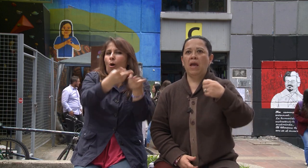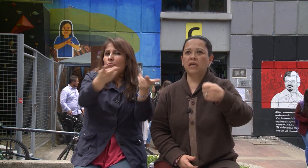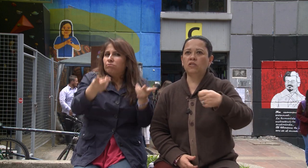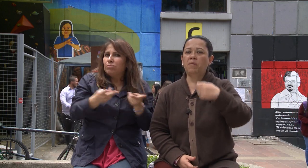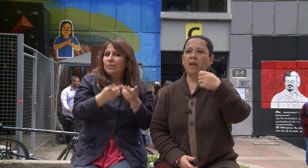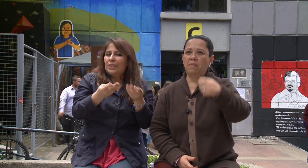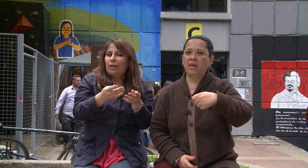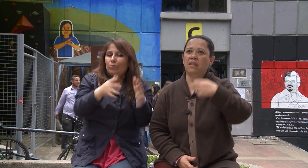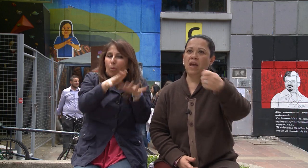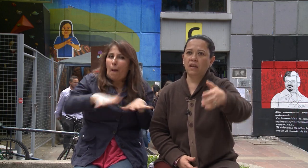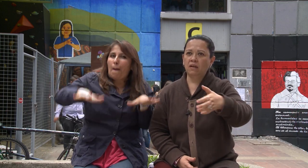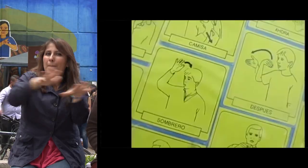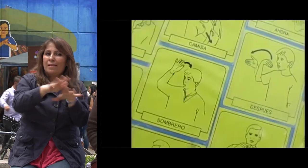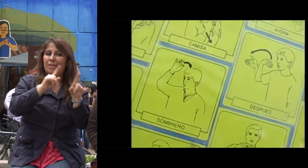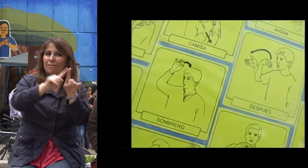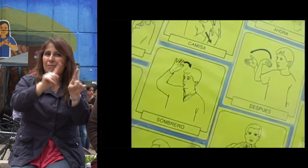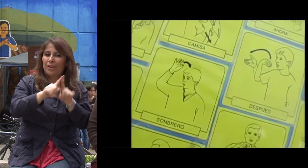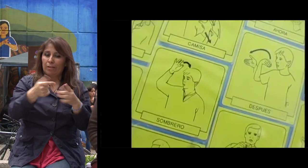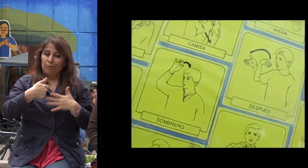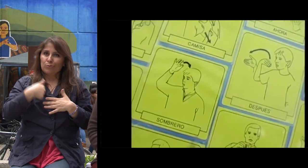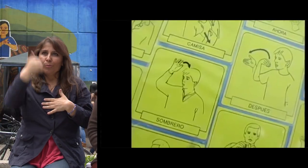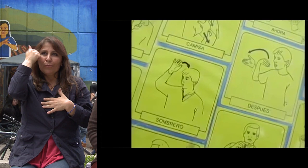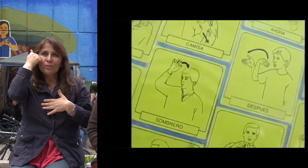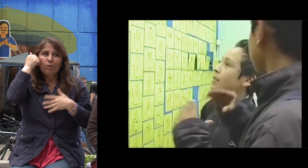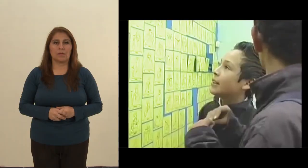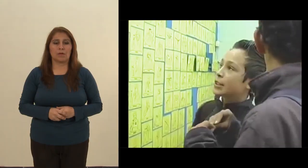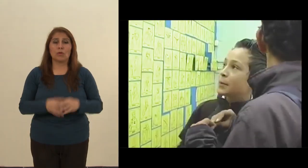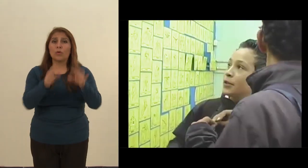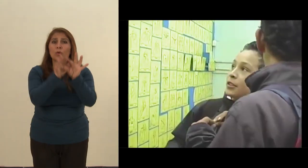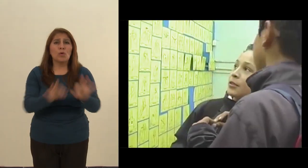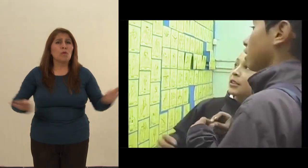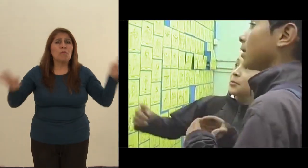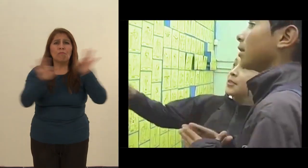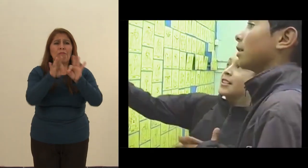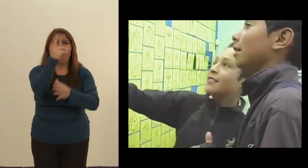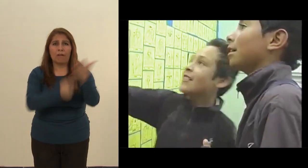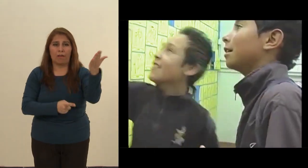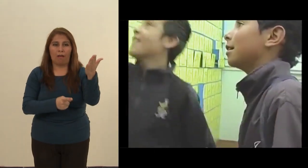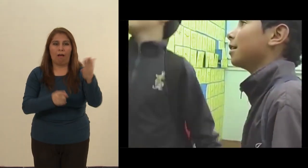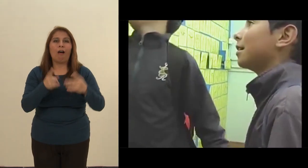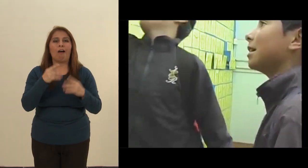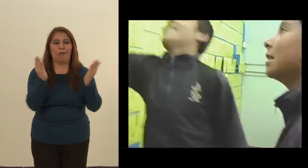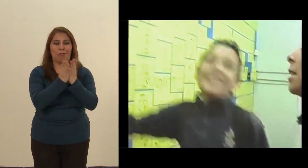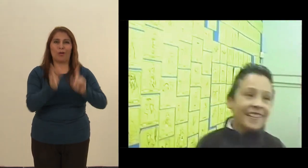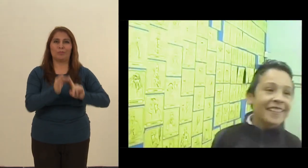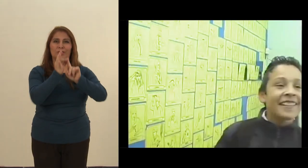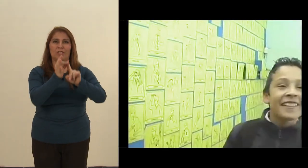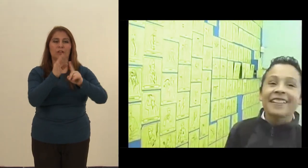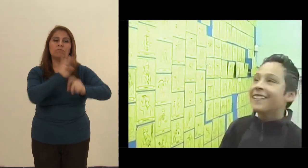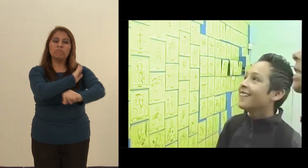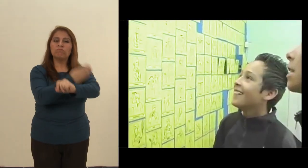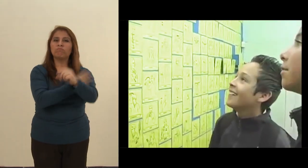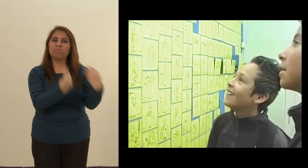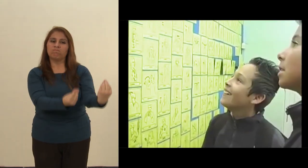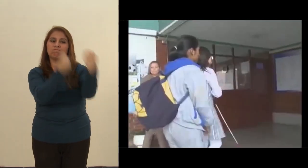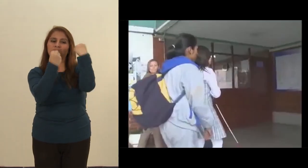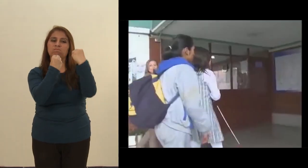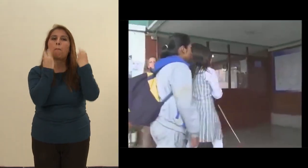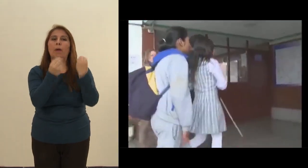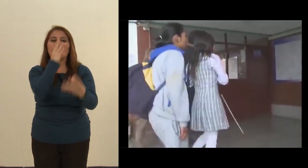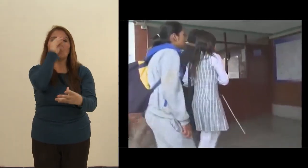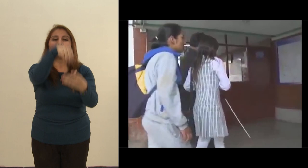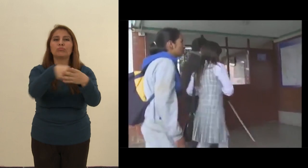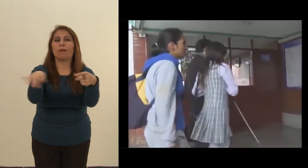del maestro para mediar otros procesos. La idea es que ellos se fortalecen para hacer intervenciones